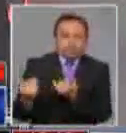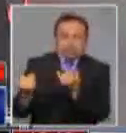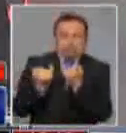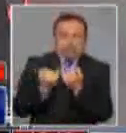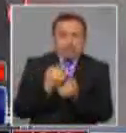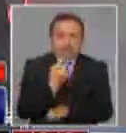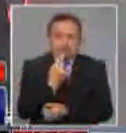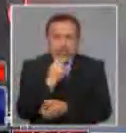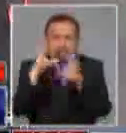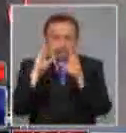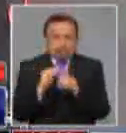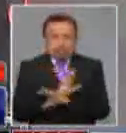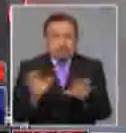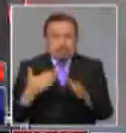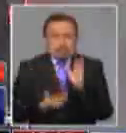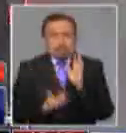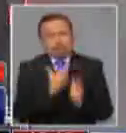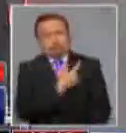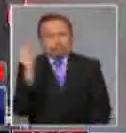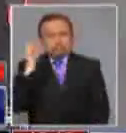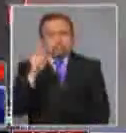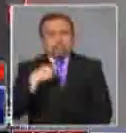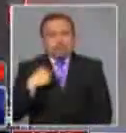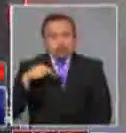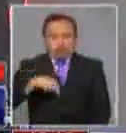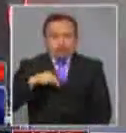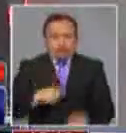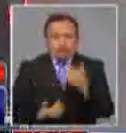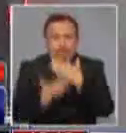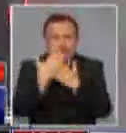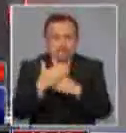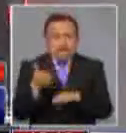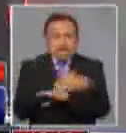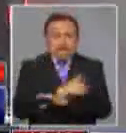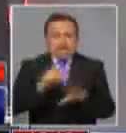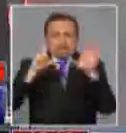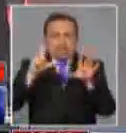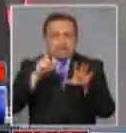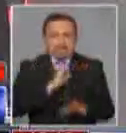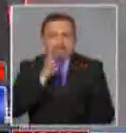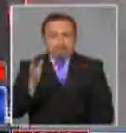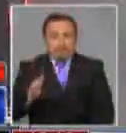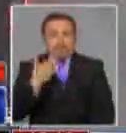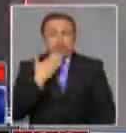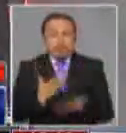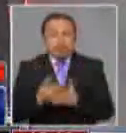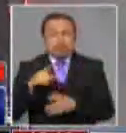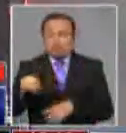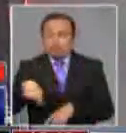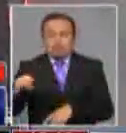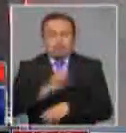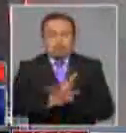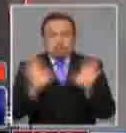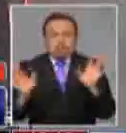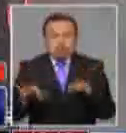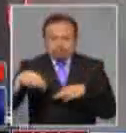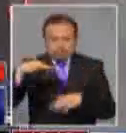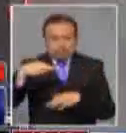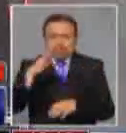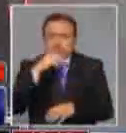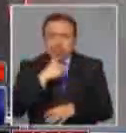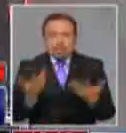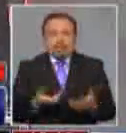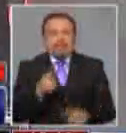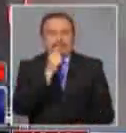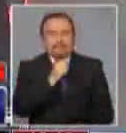las 12 y tanto de la noche nos fuimos para pasarlo a retirar hoy día antes de las 7 de la mañana cuando pasamos no había ningún documento ahí